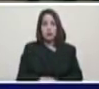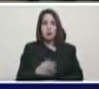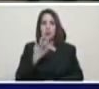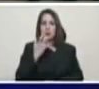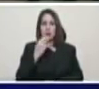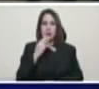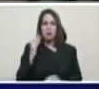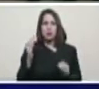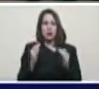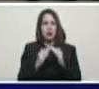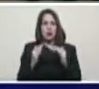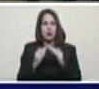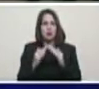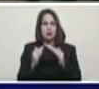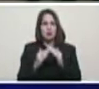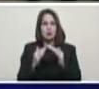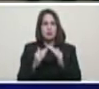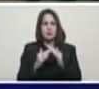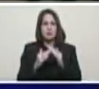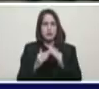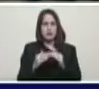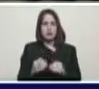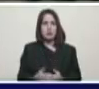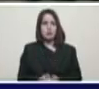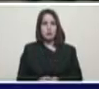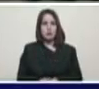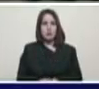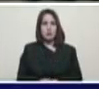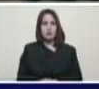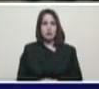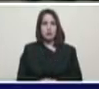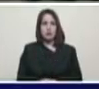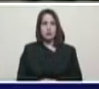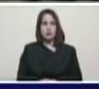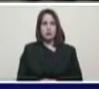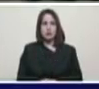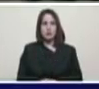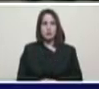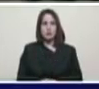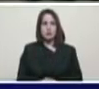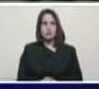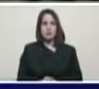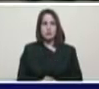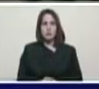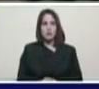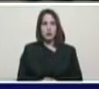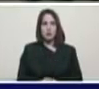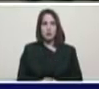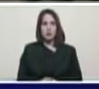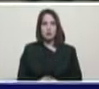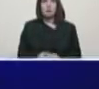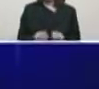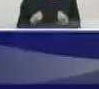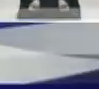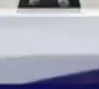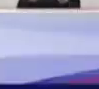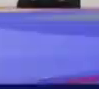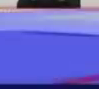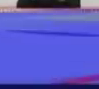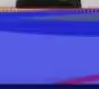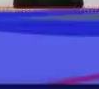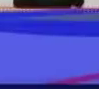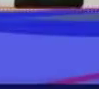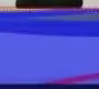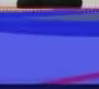esta vivienda que estamos entregando ahí en vivo y directo con la alcaldesa erca faría no es una